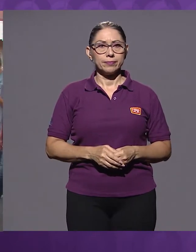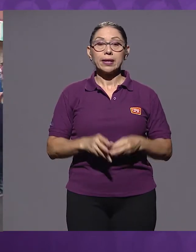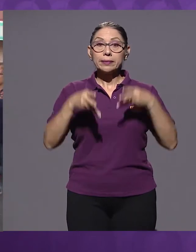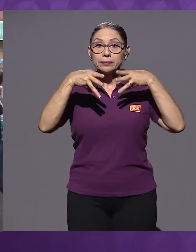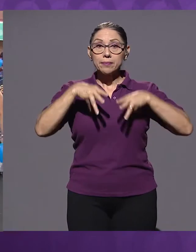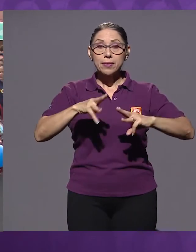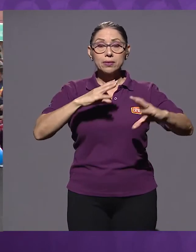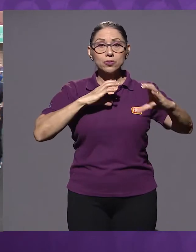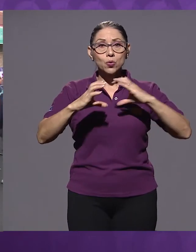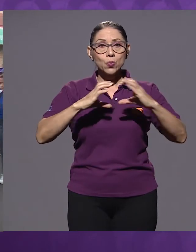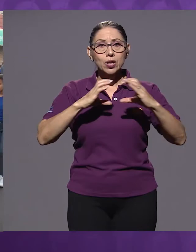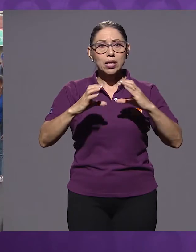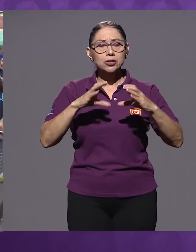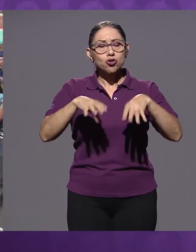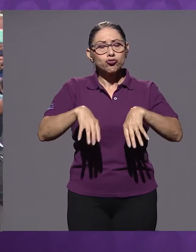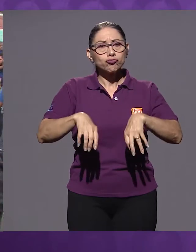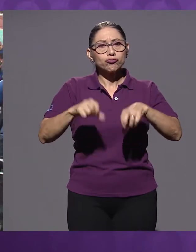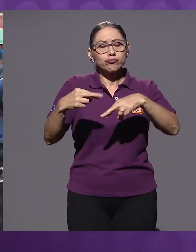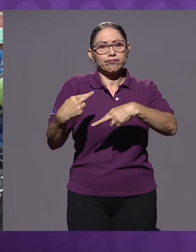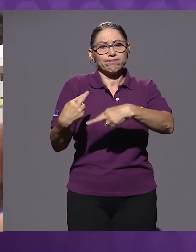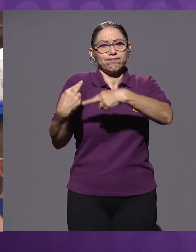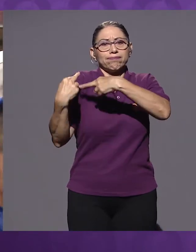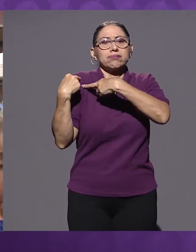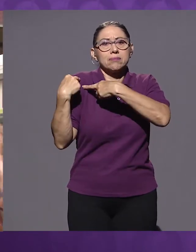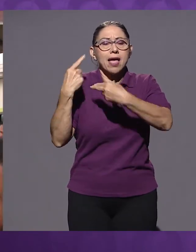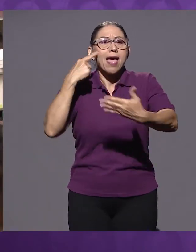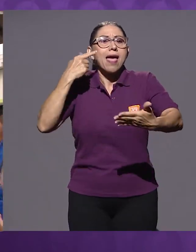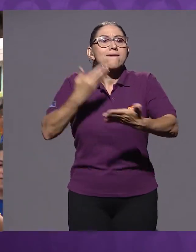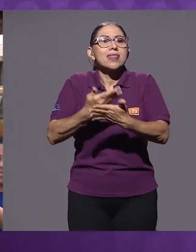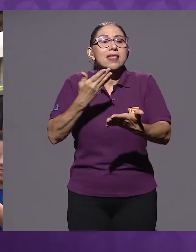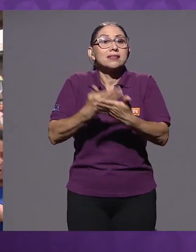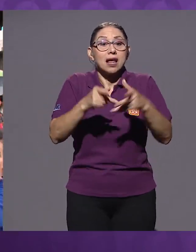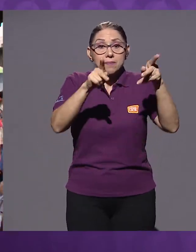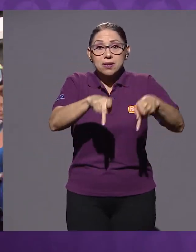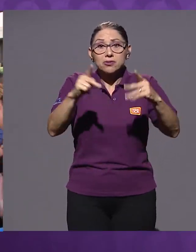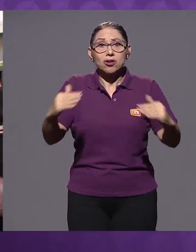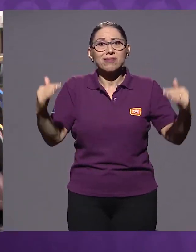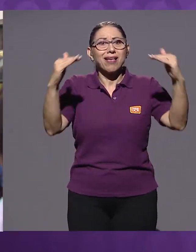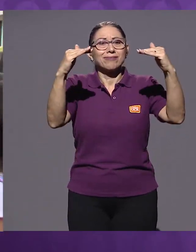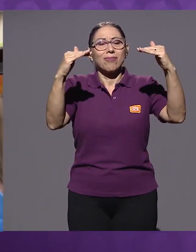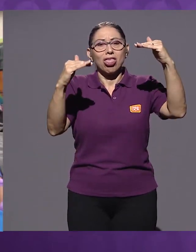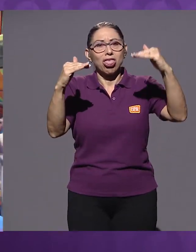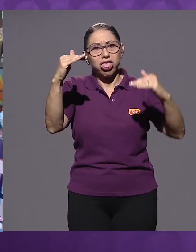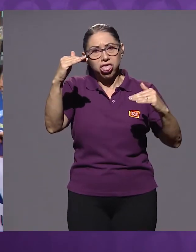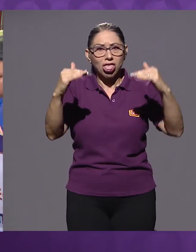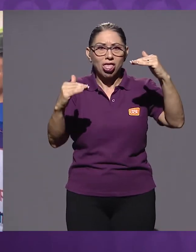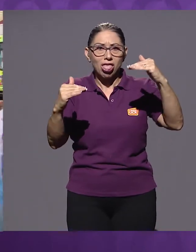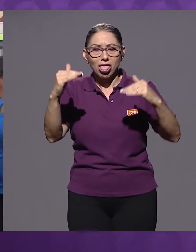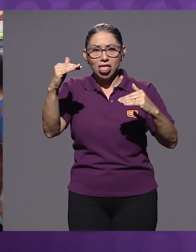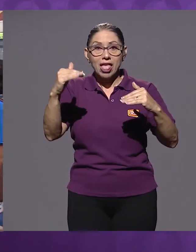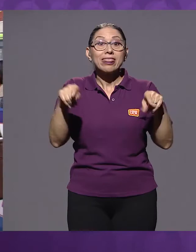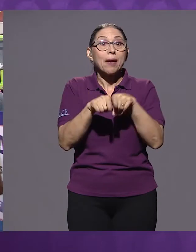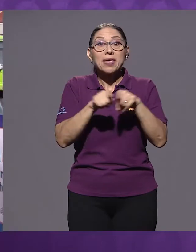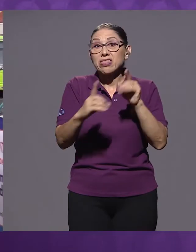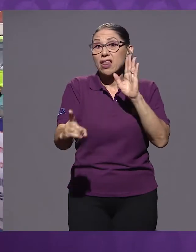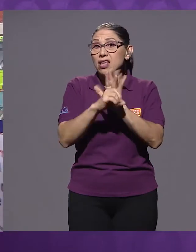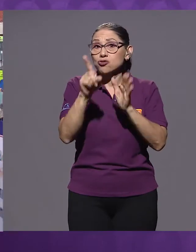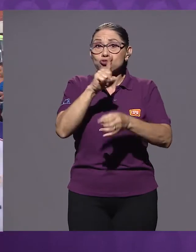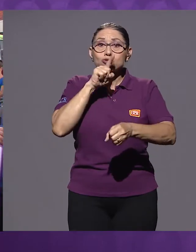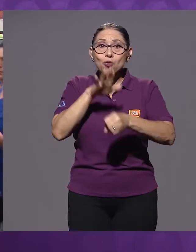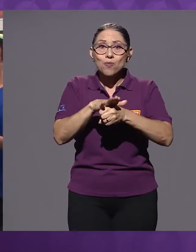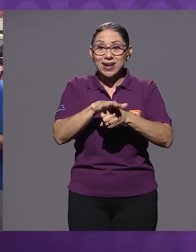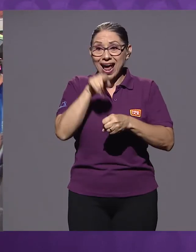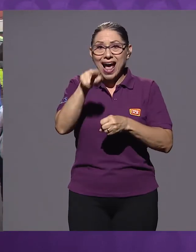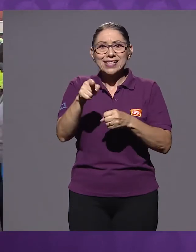Los medios de comunicación tienen la responsabilidad de evidenciar las desigualdades y el incumplimiento de derechos como mecanismo